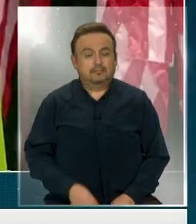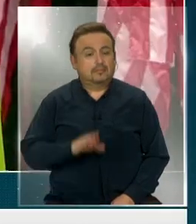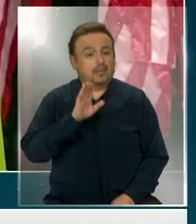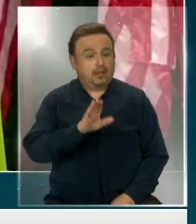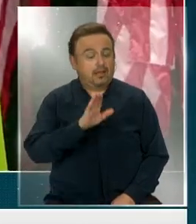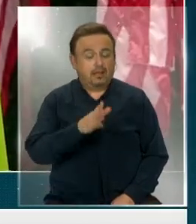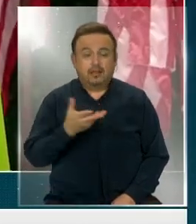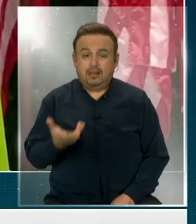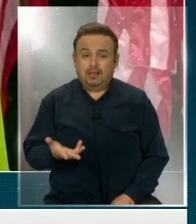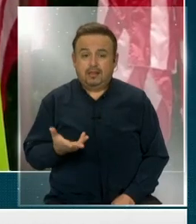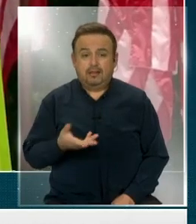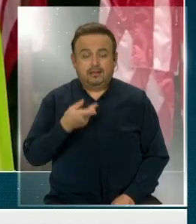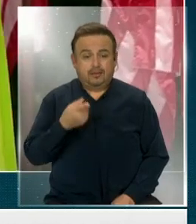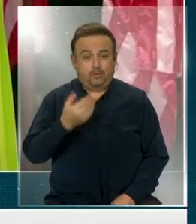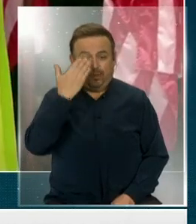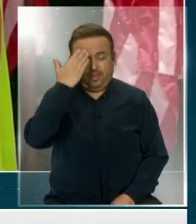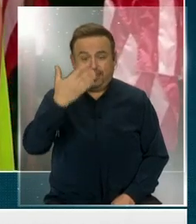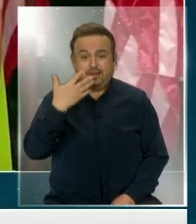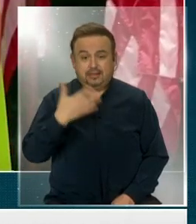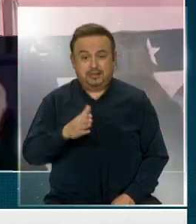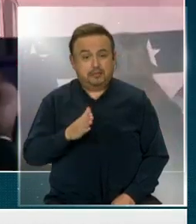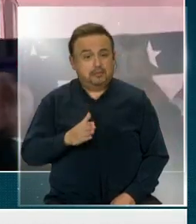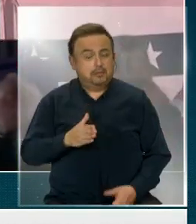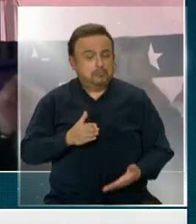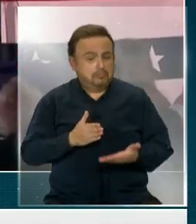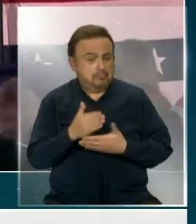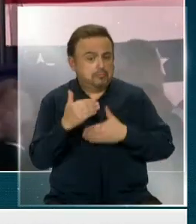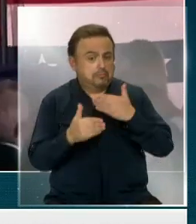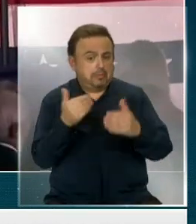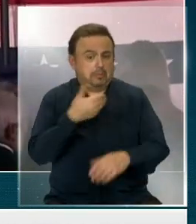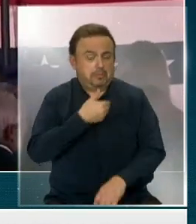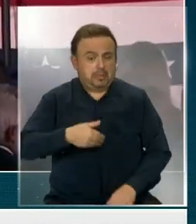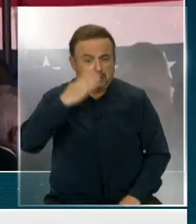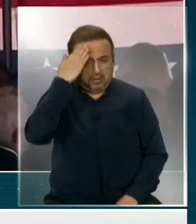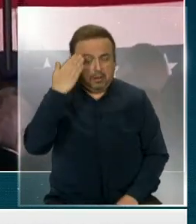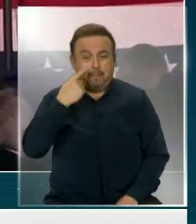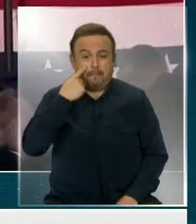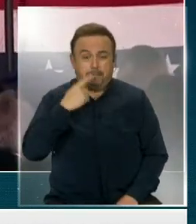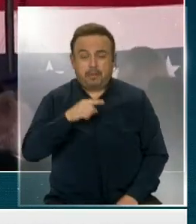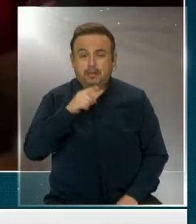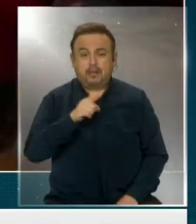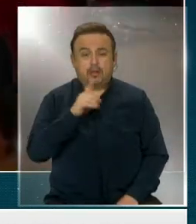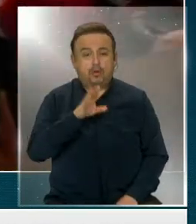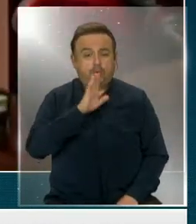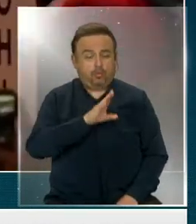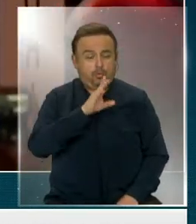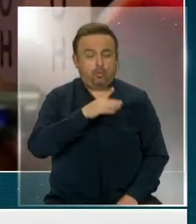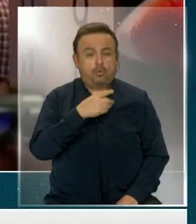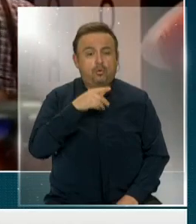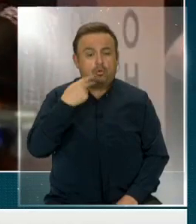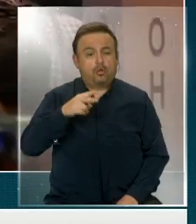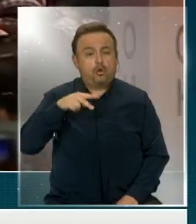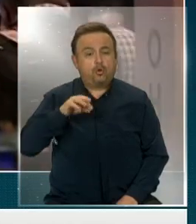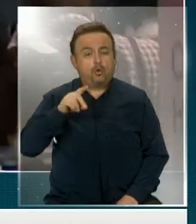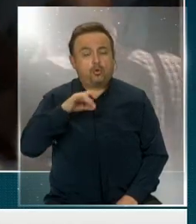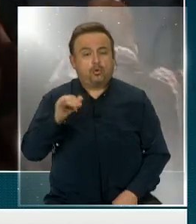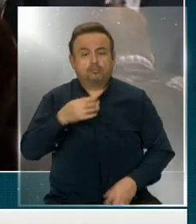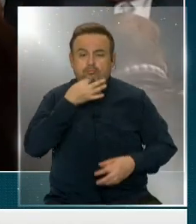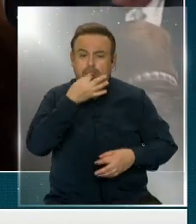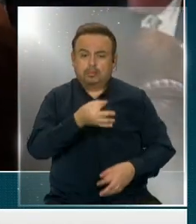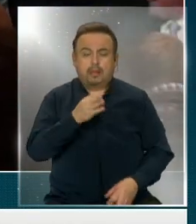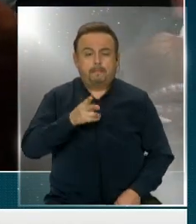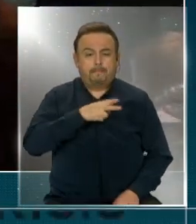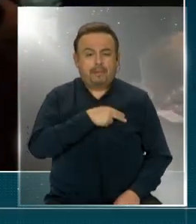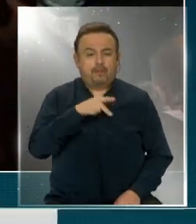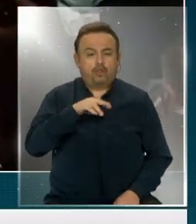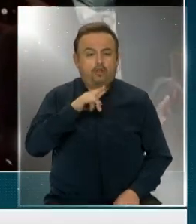Así entonces terminó un día que había partido bastante bien para el presidente Donald Trump, porque un parlamentario noruego lo nominó para el